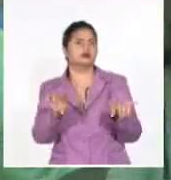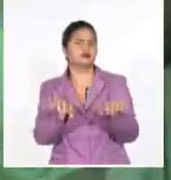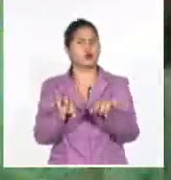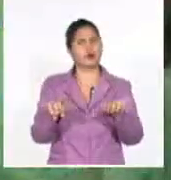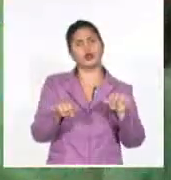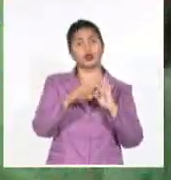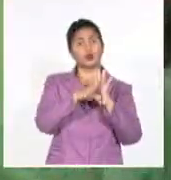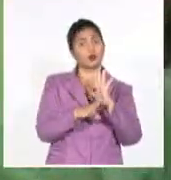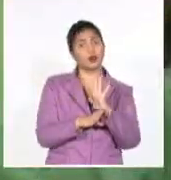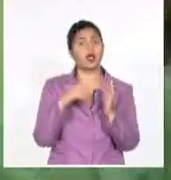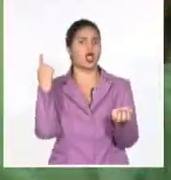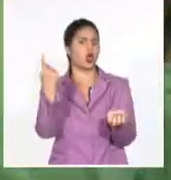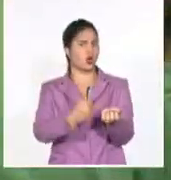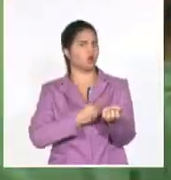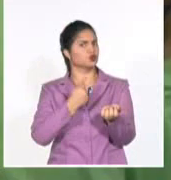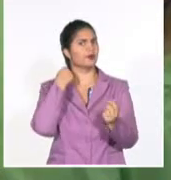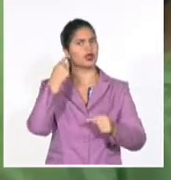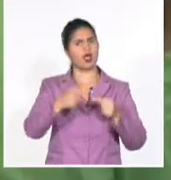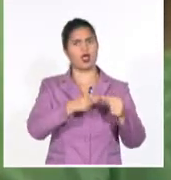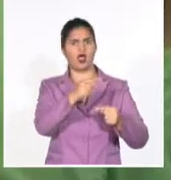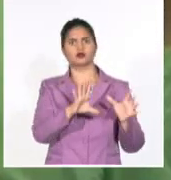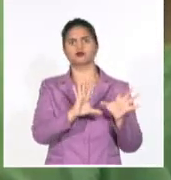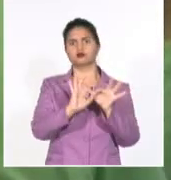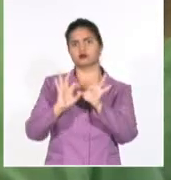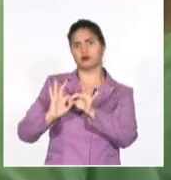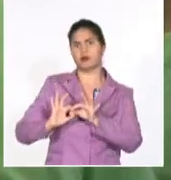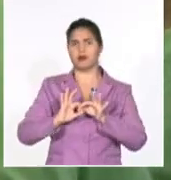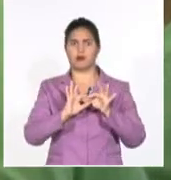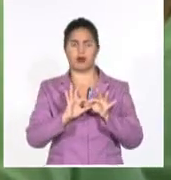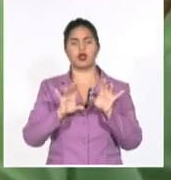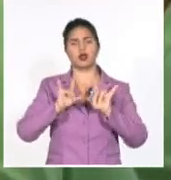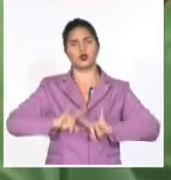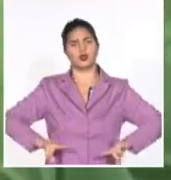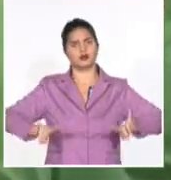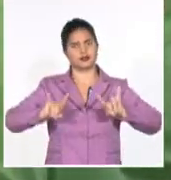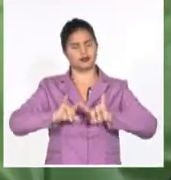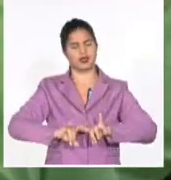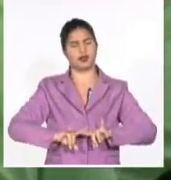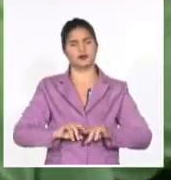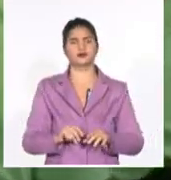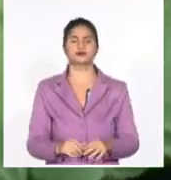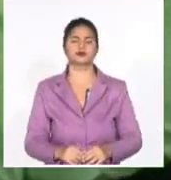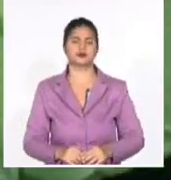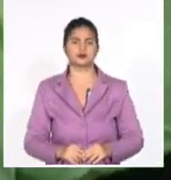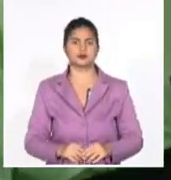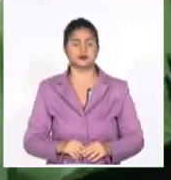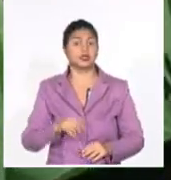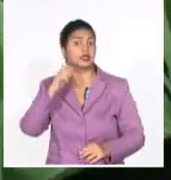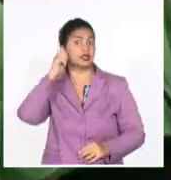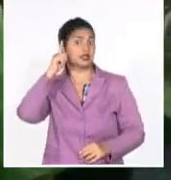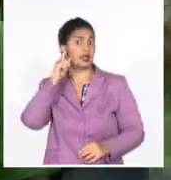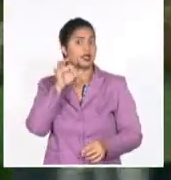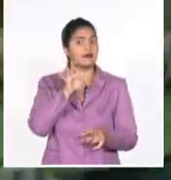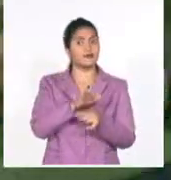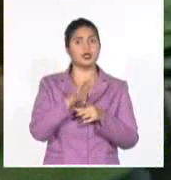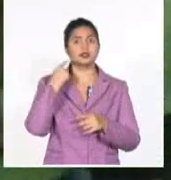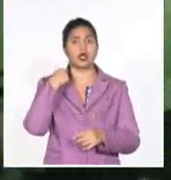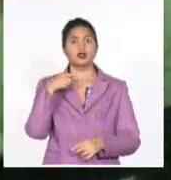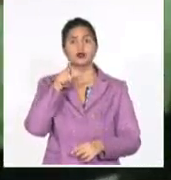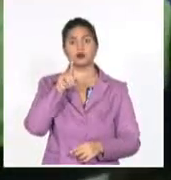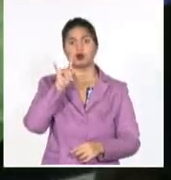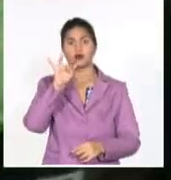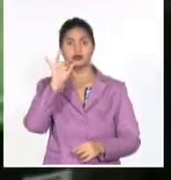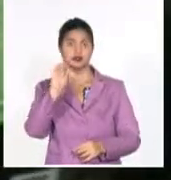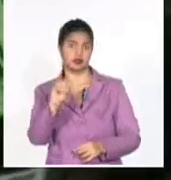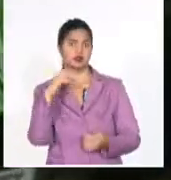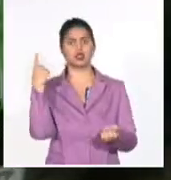realiza cada año entre instituciones de la educación superior. El certamen surgió en el año 1970 y desde